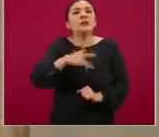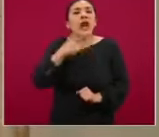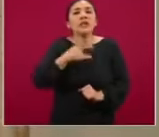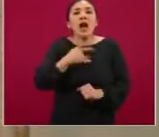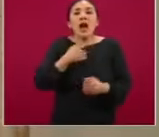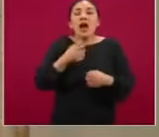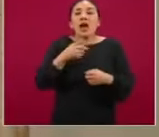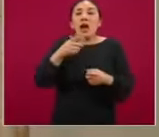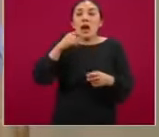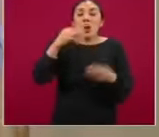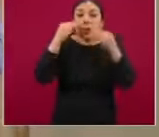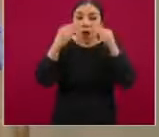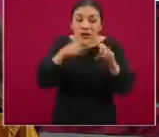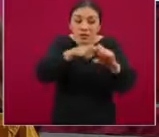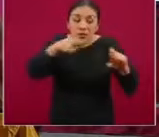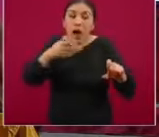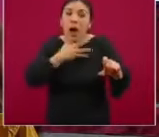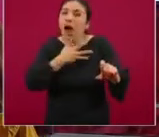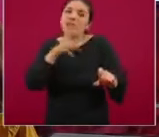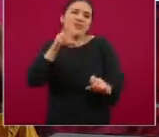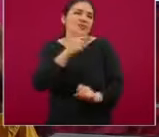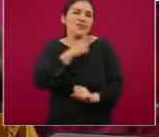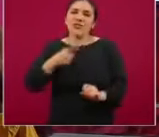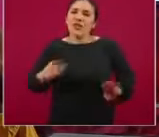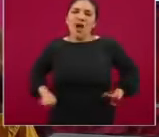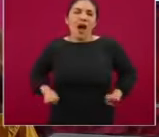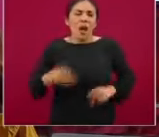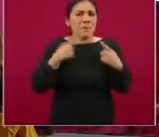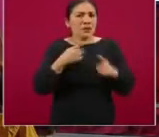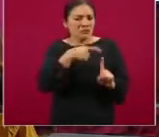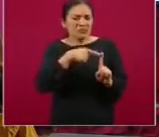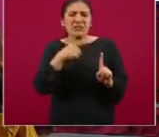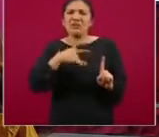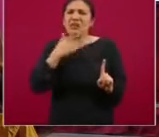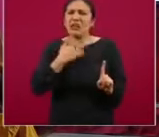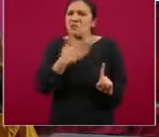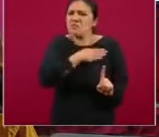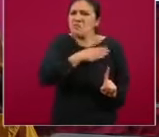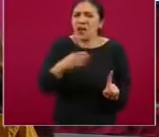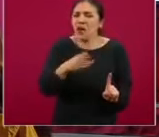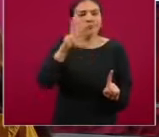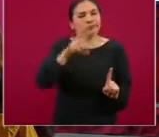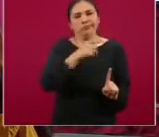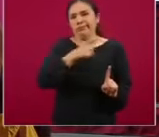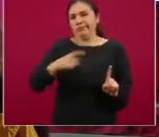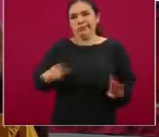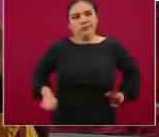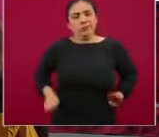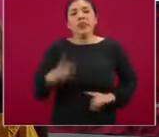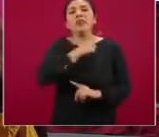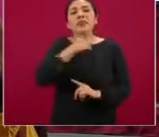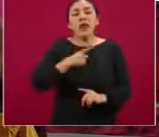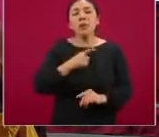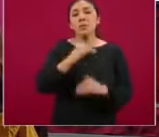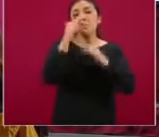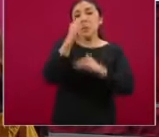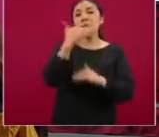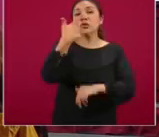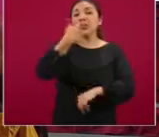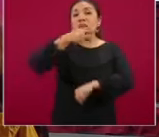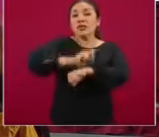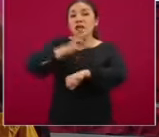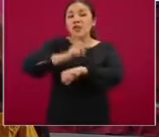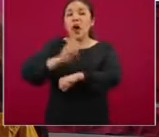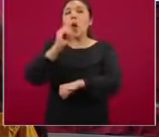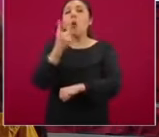es alta. Entonces no se debe de utilizar en personas asintomáticas. Deben de tener un máximo de 7 días o al menos